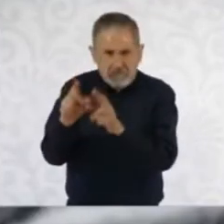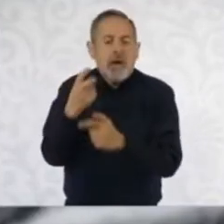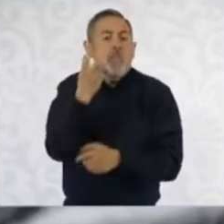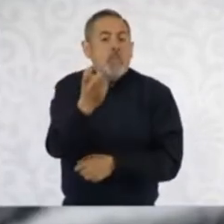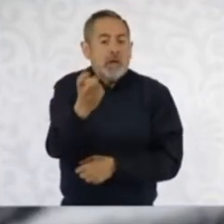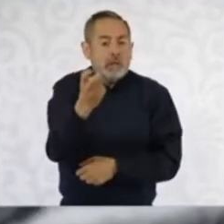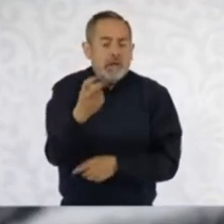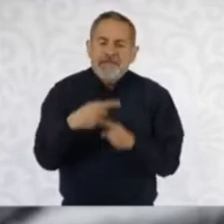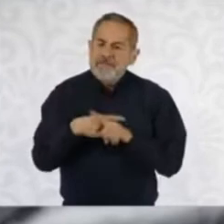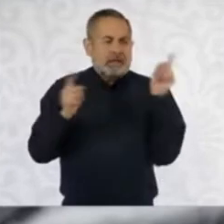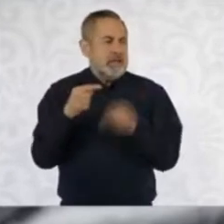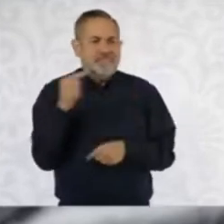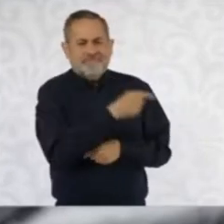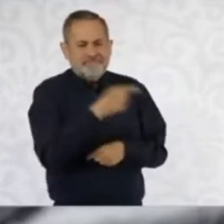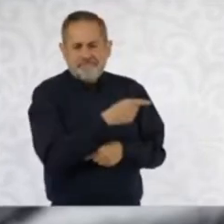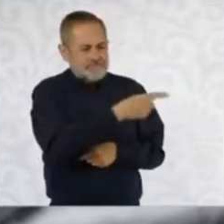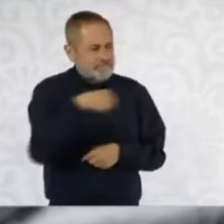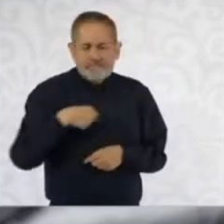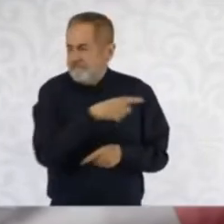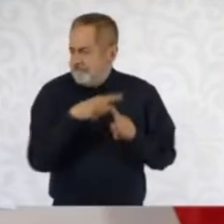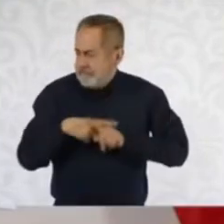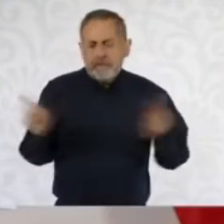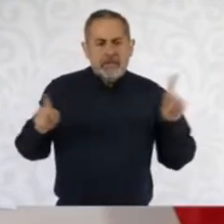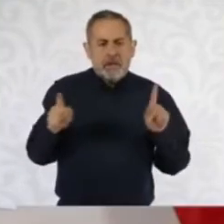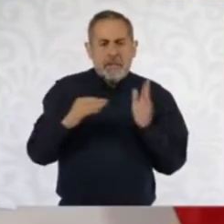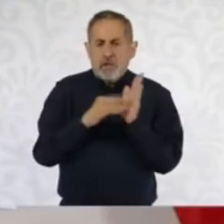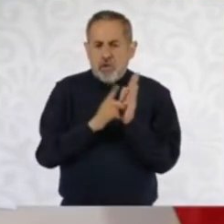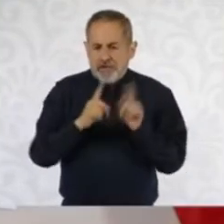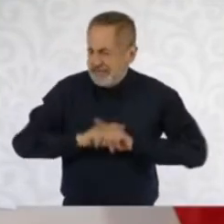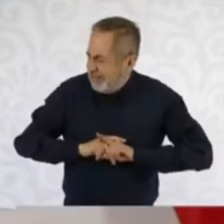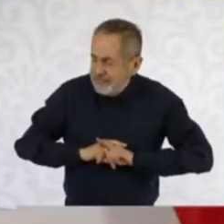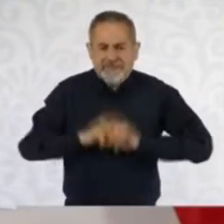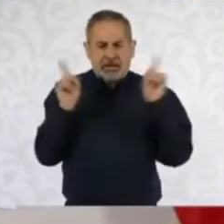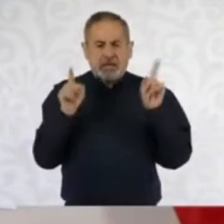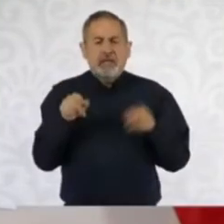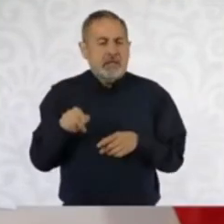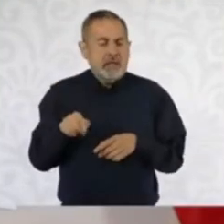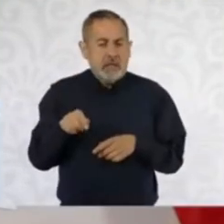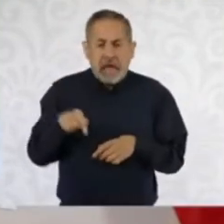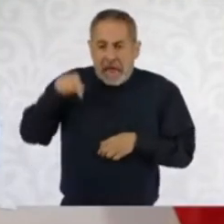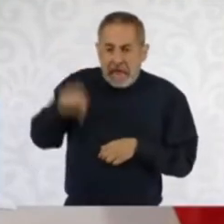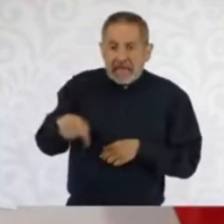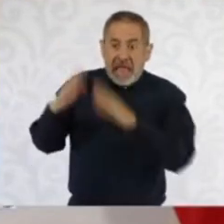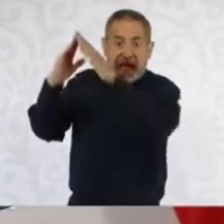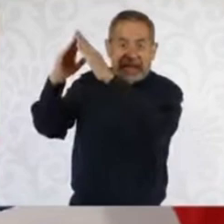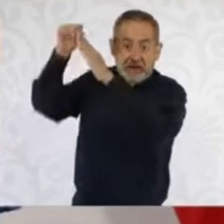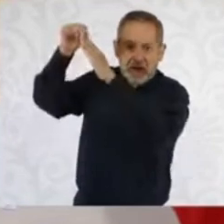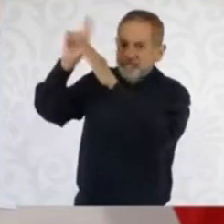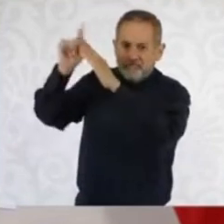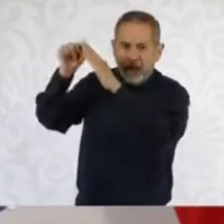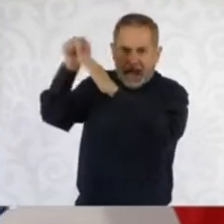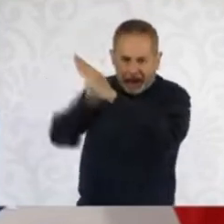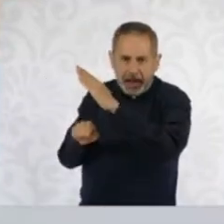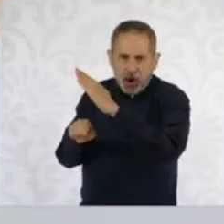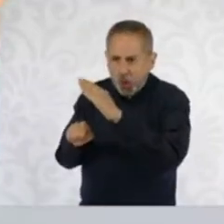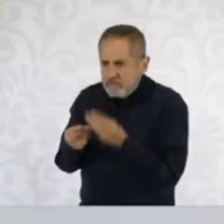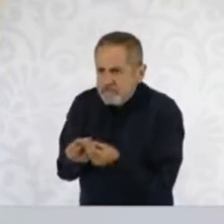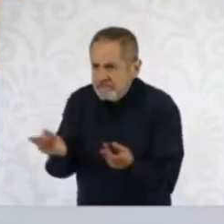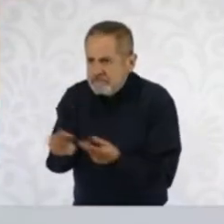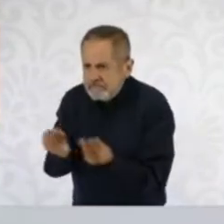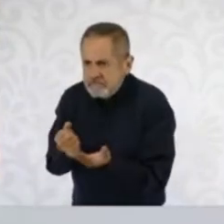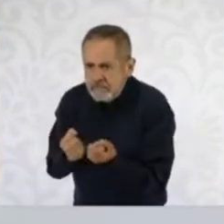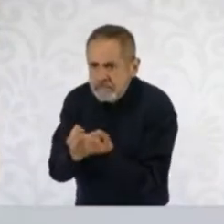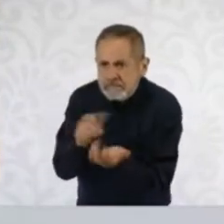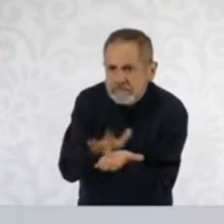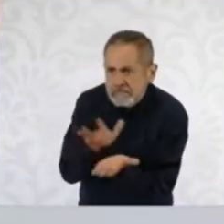Entonces es un modelo distinto, que riega desde abajo, que tiene como máxima, por el bien de todos, primero